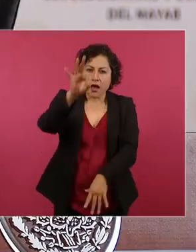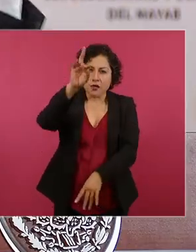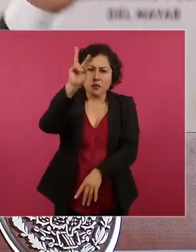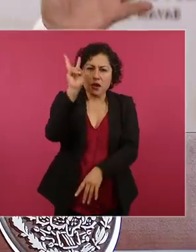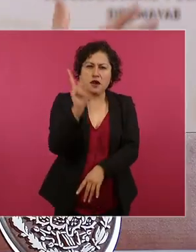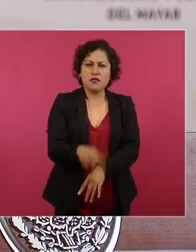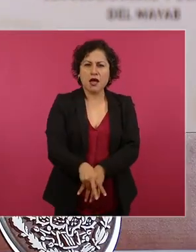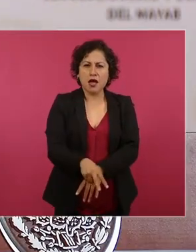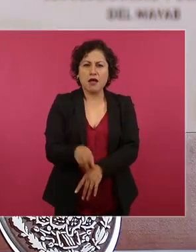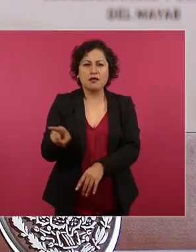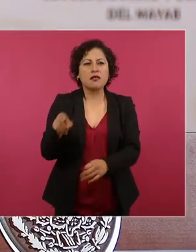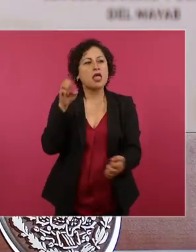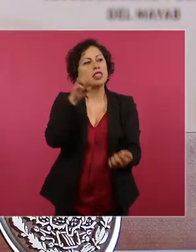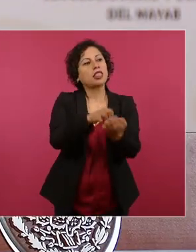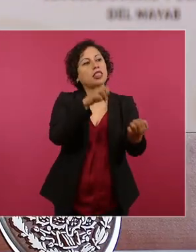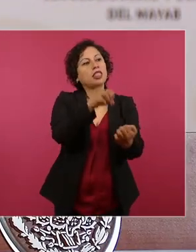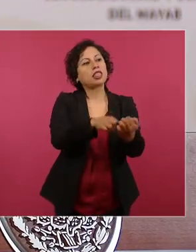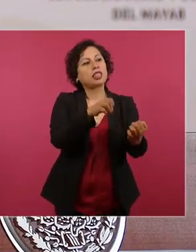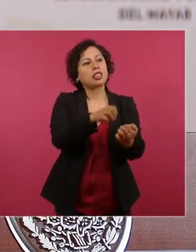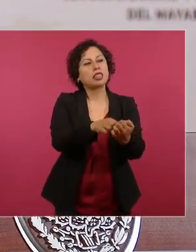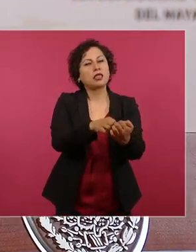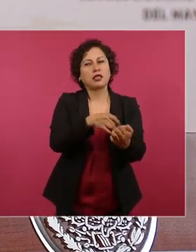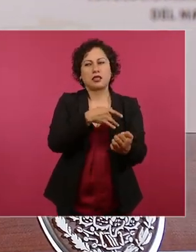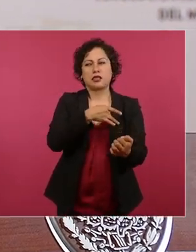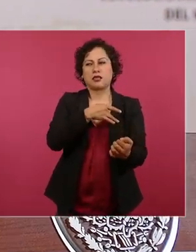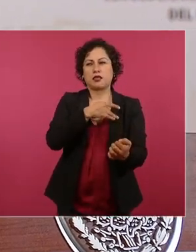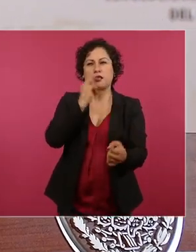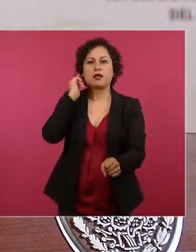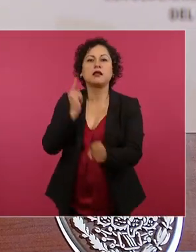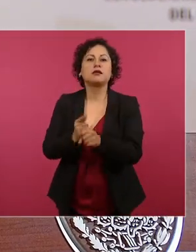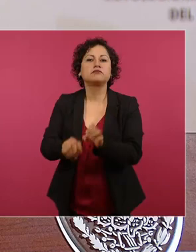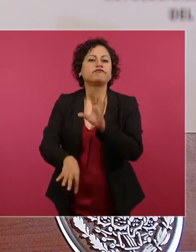Antes podían tapar el sol con un dedo.